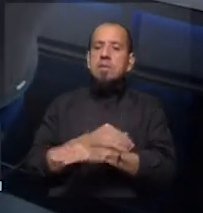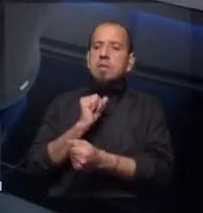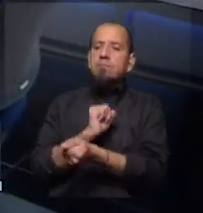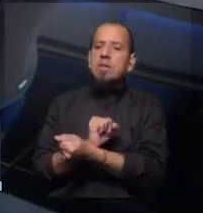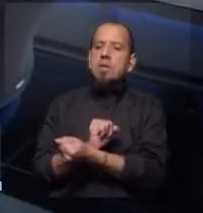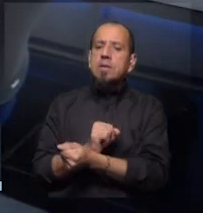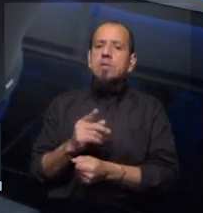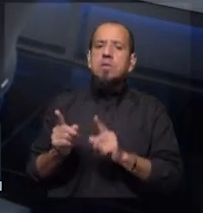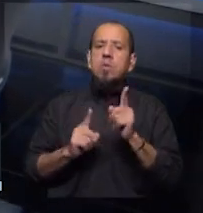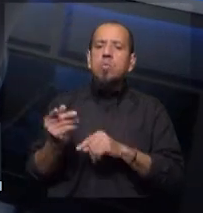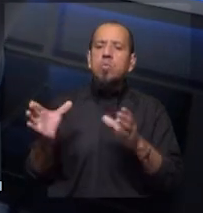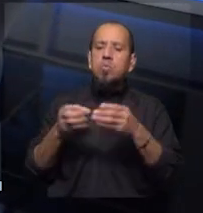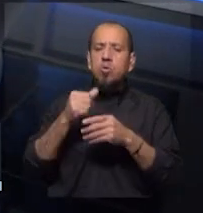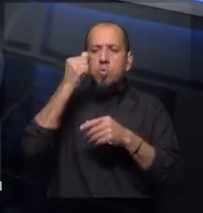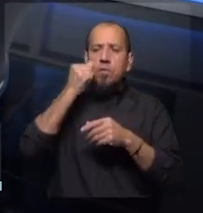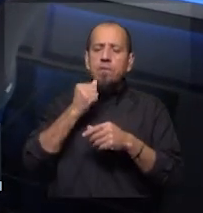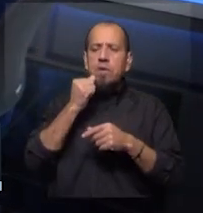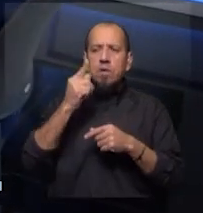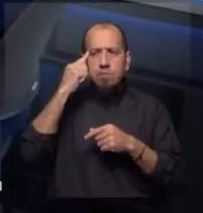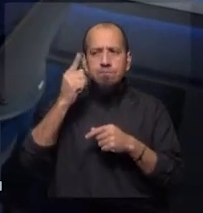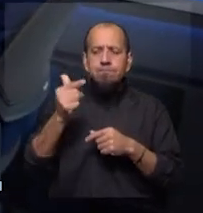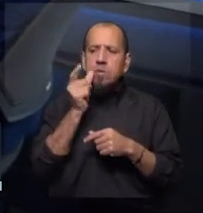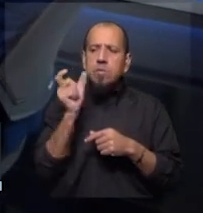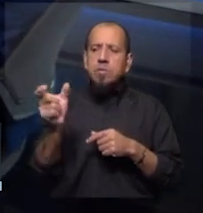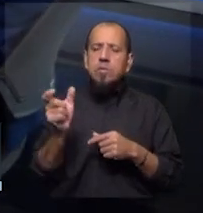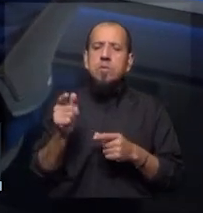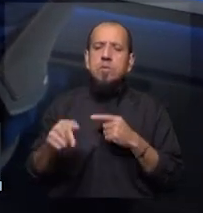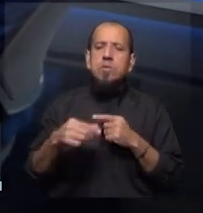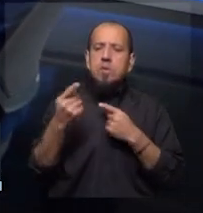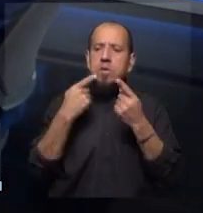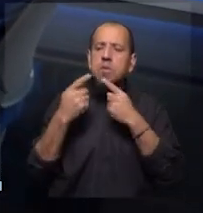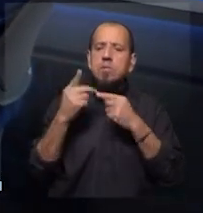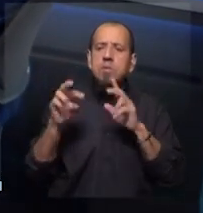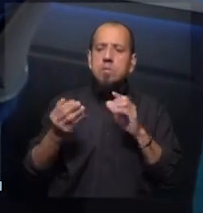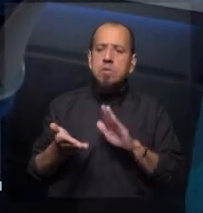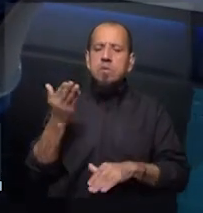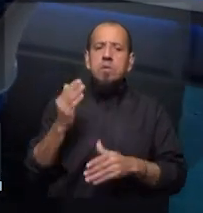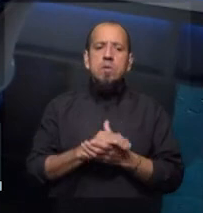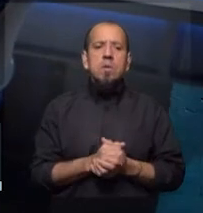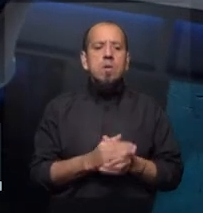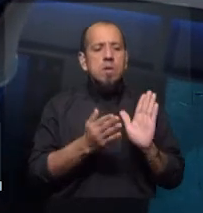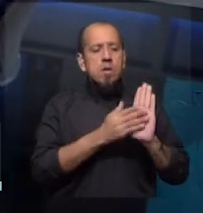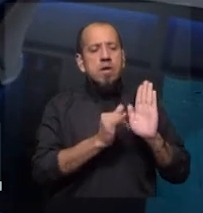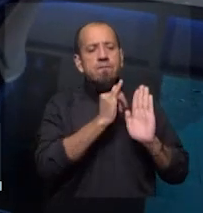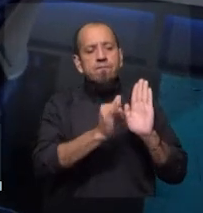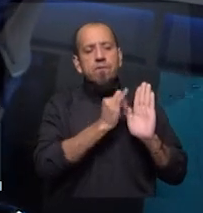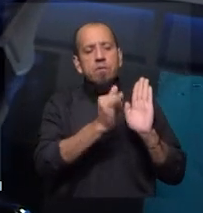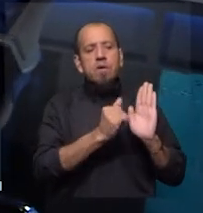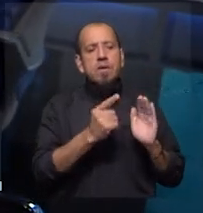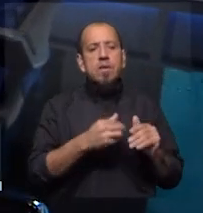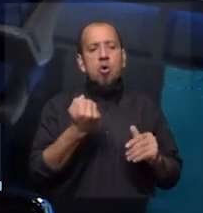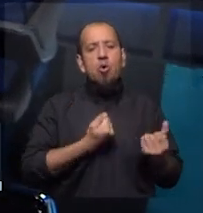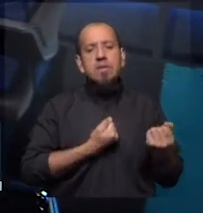incluso forman parte de algunas bandas criminales como Tomás ese argumento en esto que estamos hablando del aumento de los homicidios el informe de homicidios del 2022